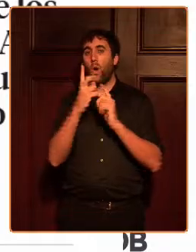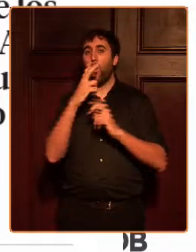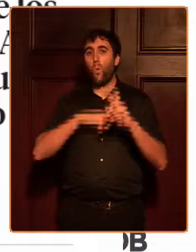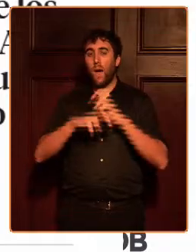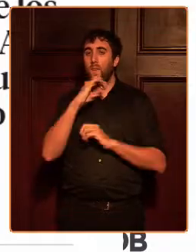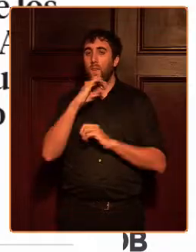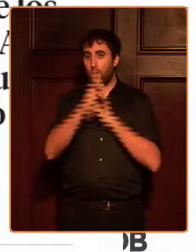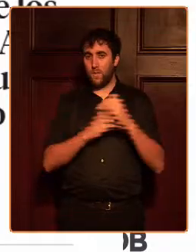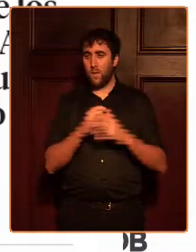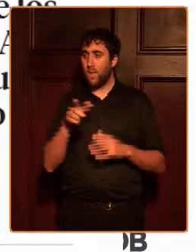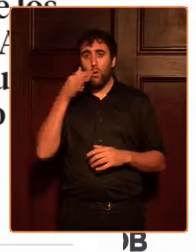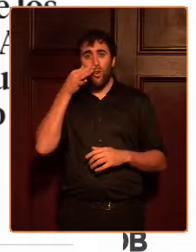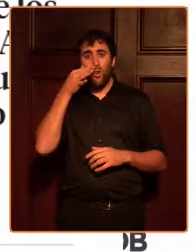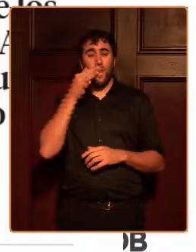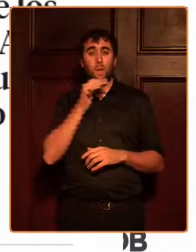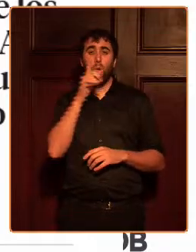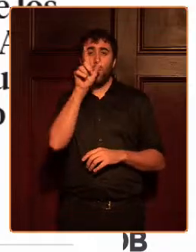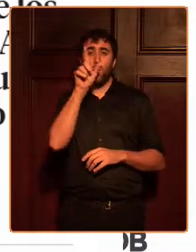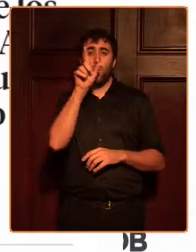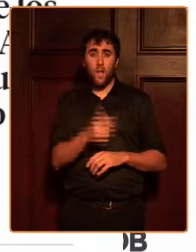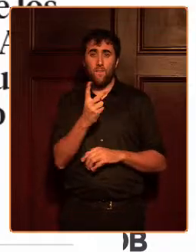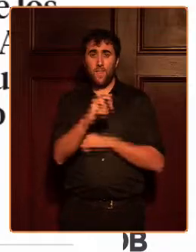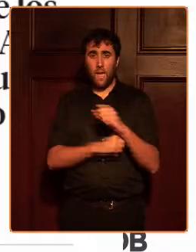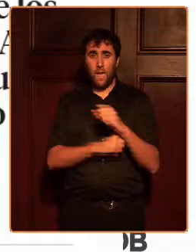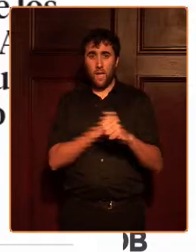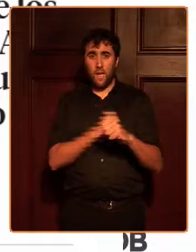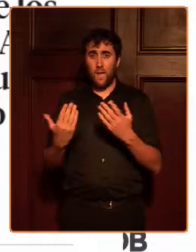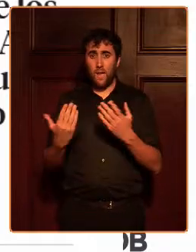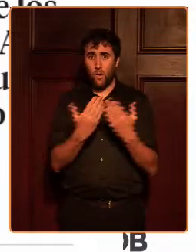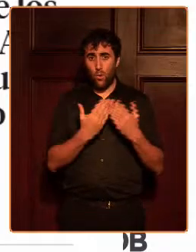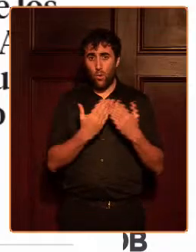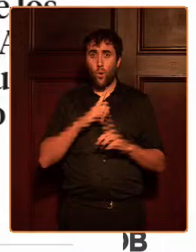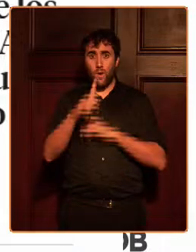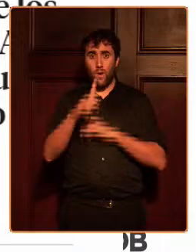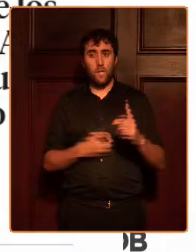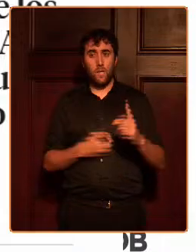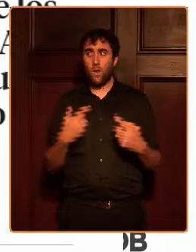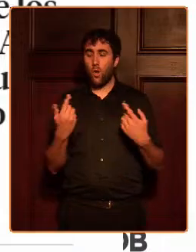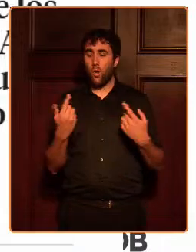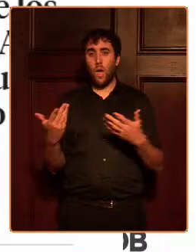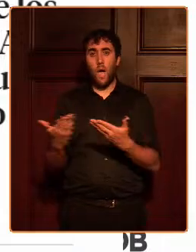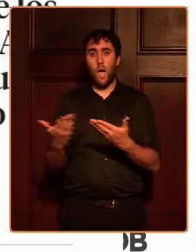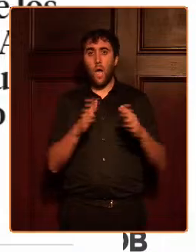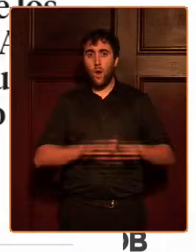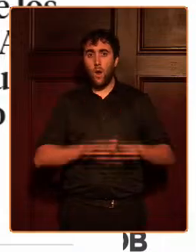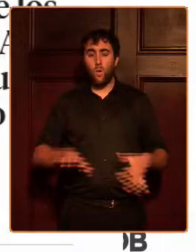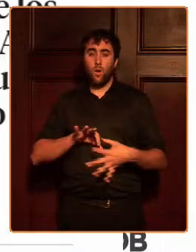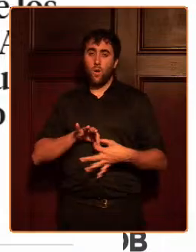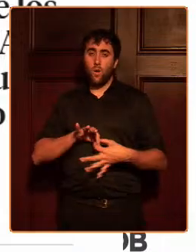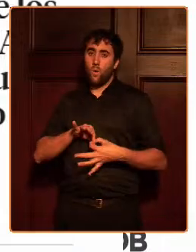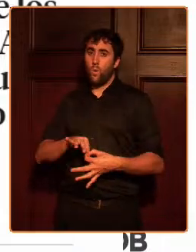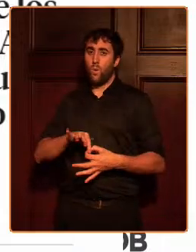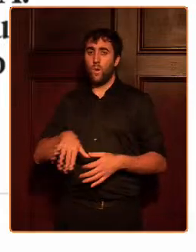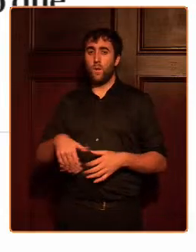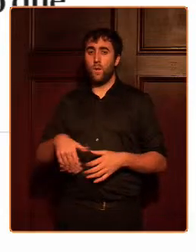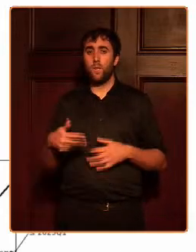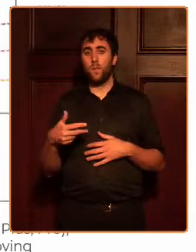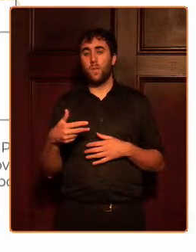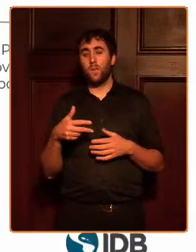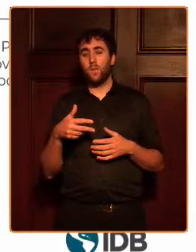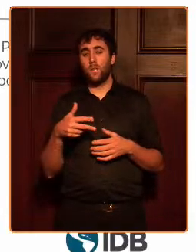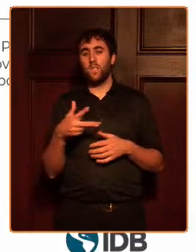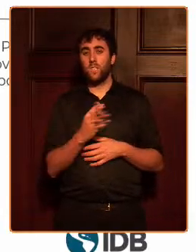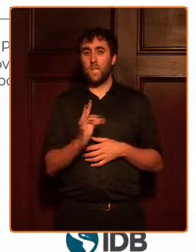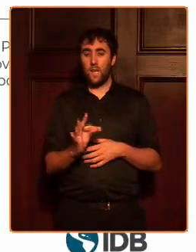de 20 años que dice: en la universidad hay una dependencia absoluta, total del